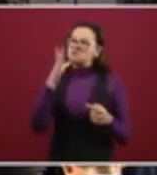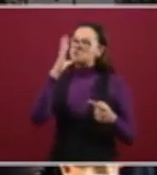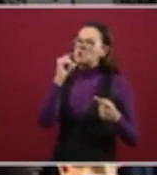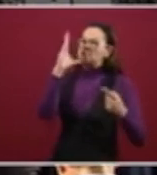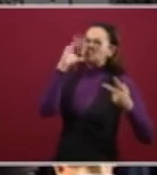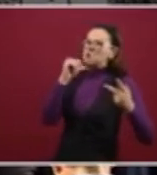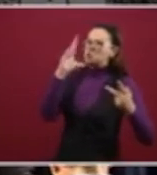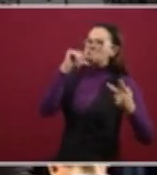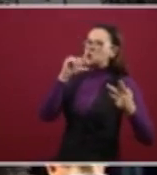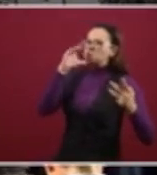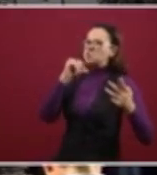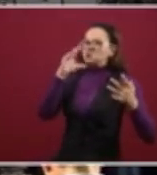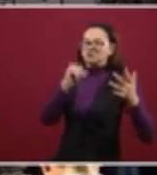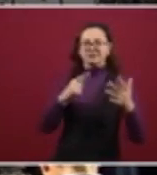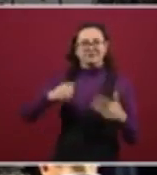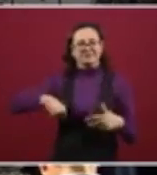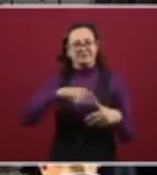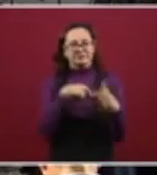y